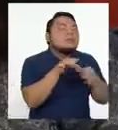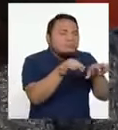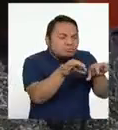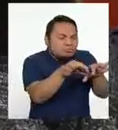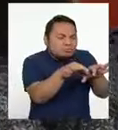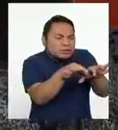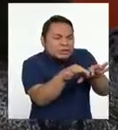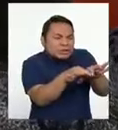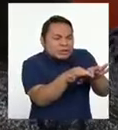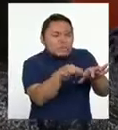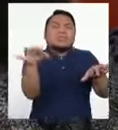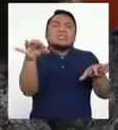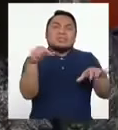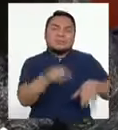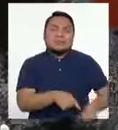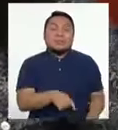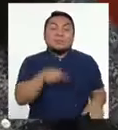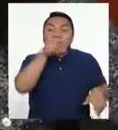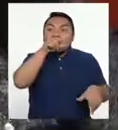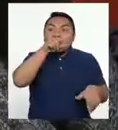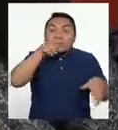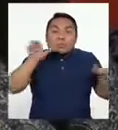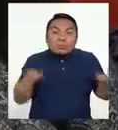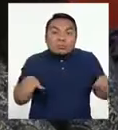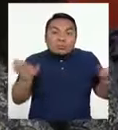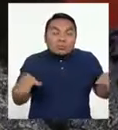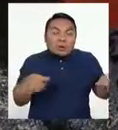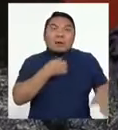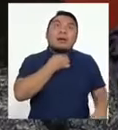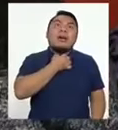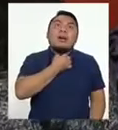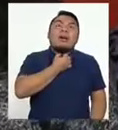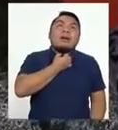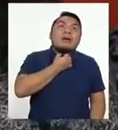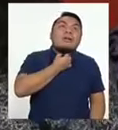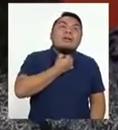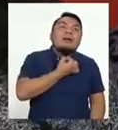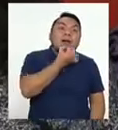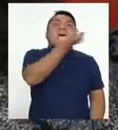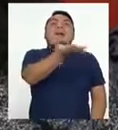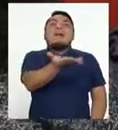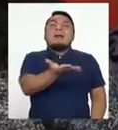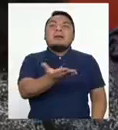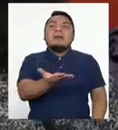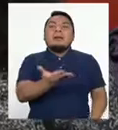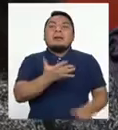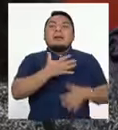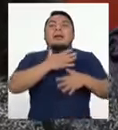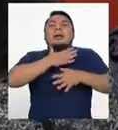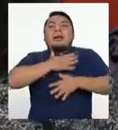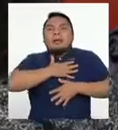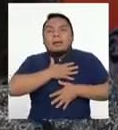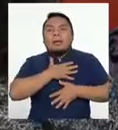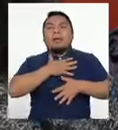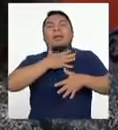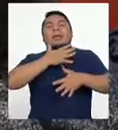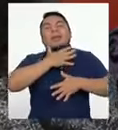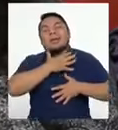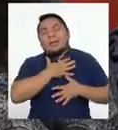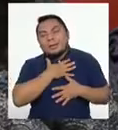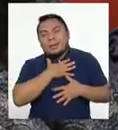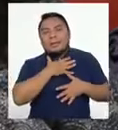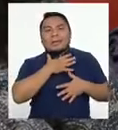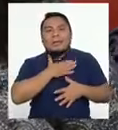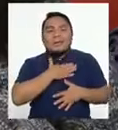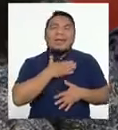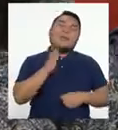avellana. El pollito, ¡ay!, respiró por fin y se puso a cantar